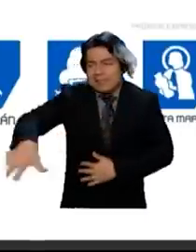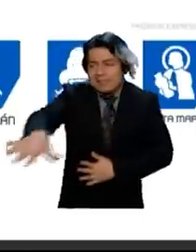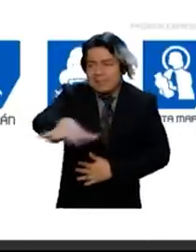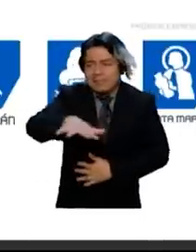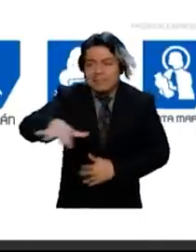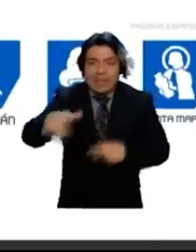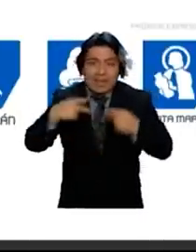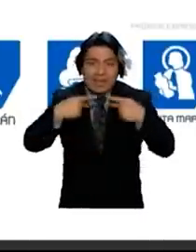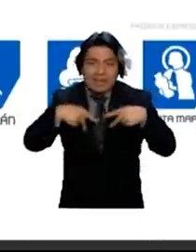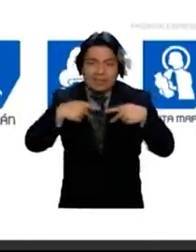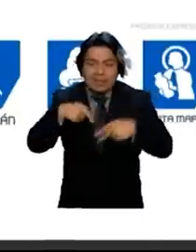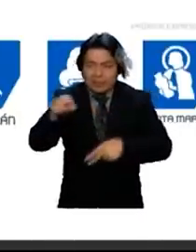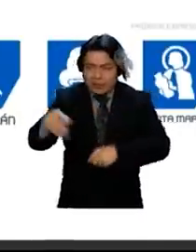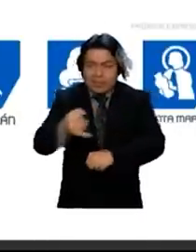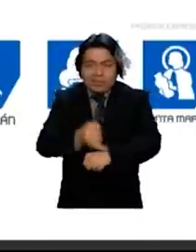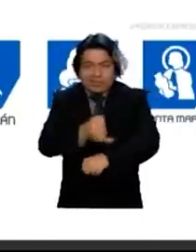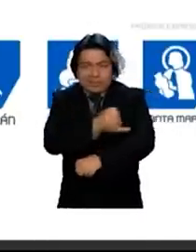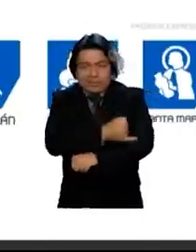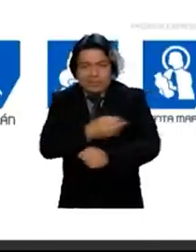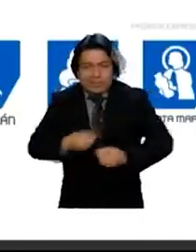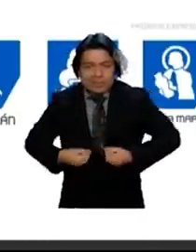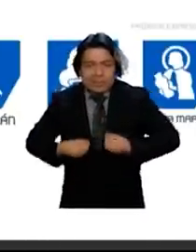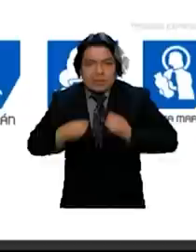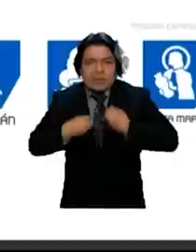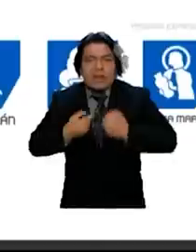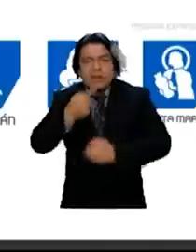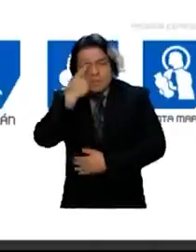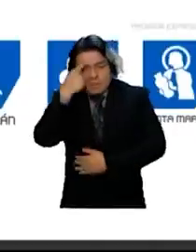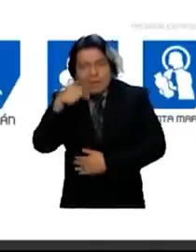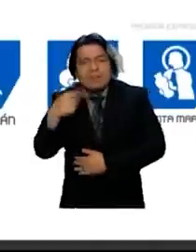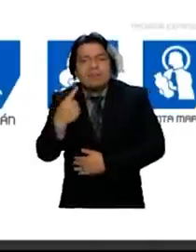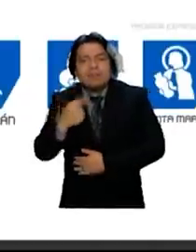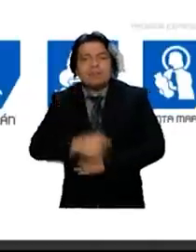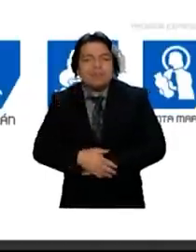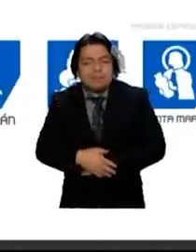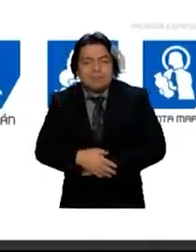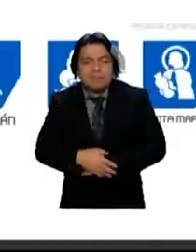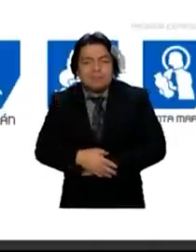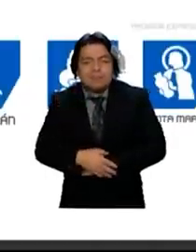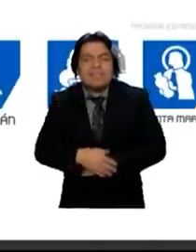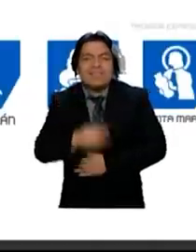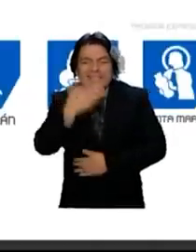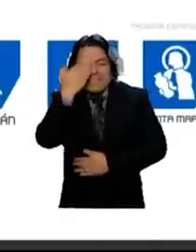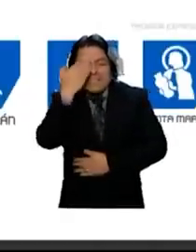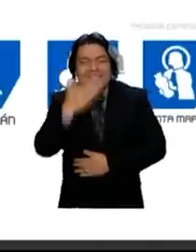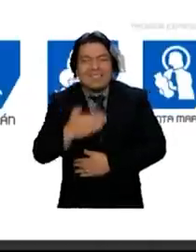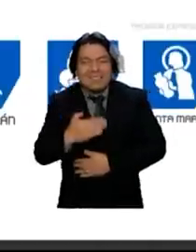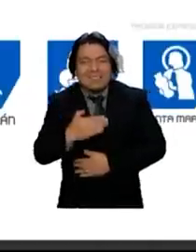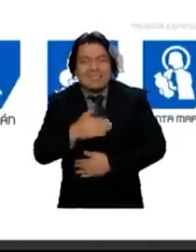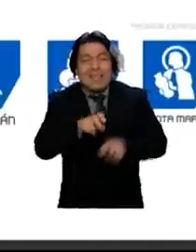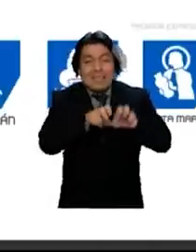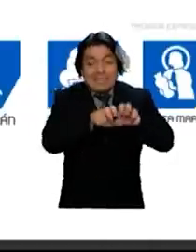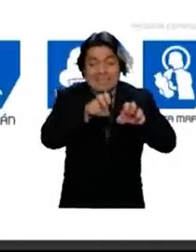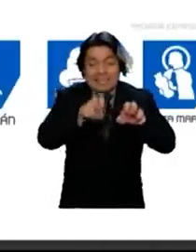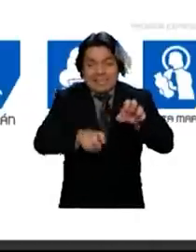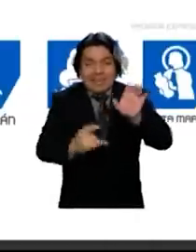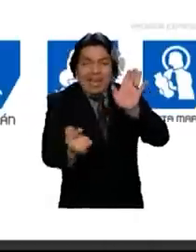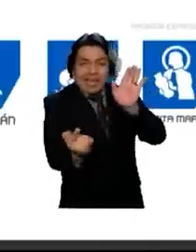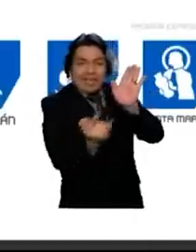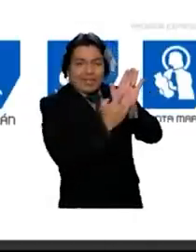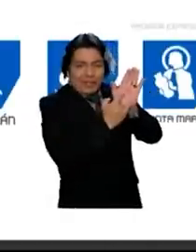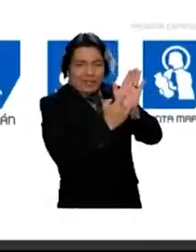de Iztapalapa para nombrar y para diseñar los íconos de todas las